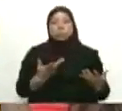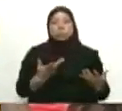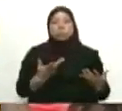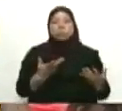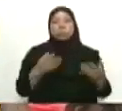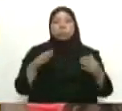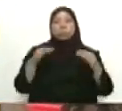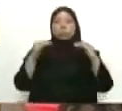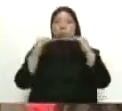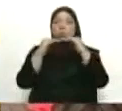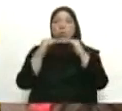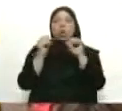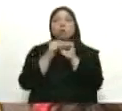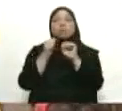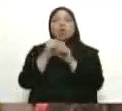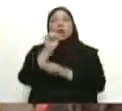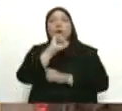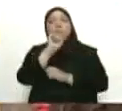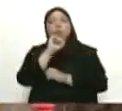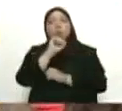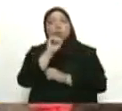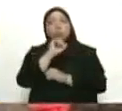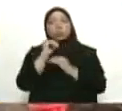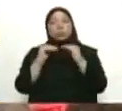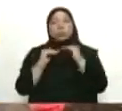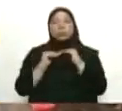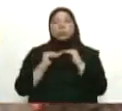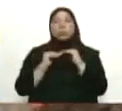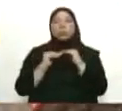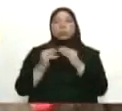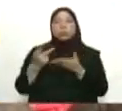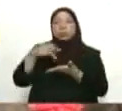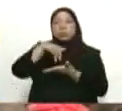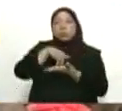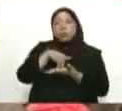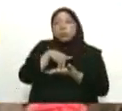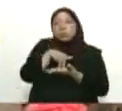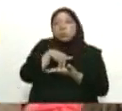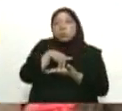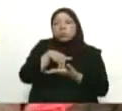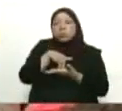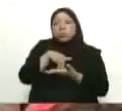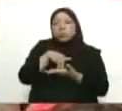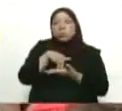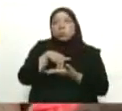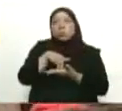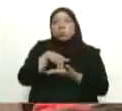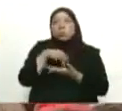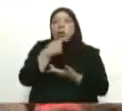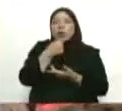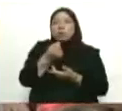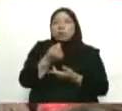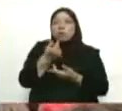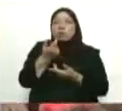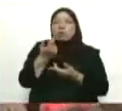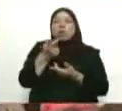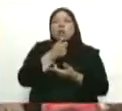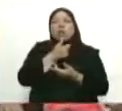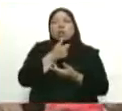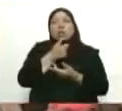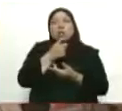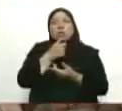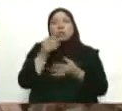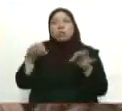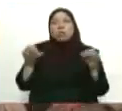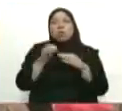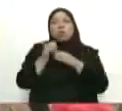plataforma de camión pues esto es una plataforma de camión una cosa bien sencilla y en la tarima Quiénes deben